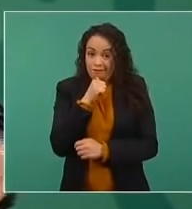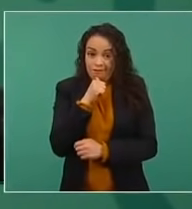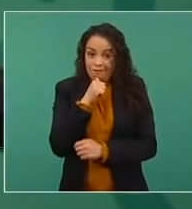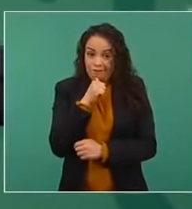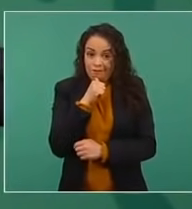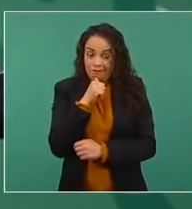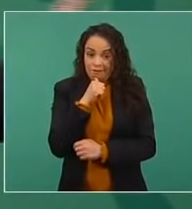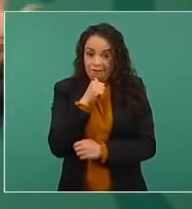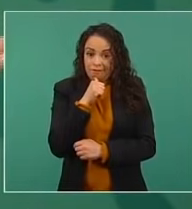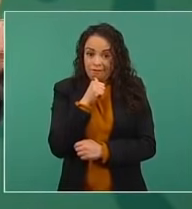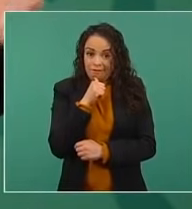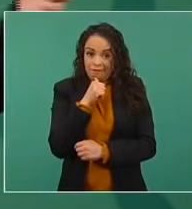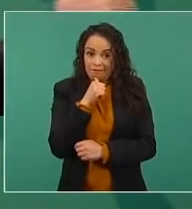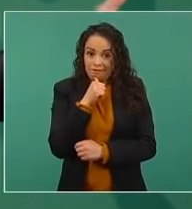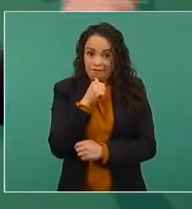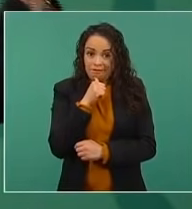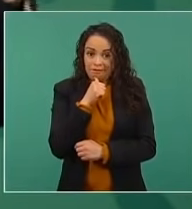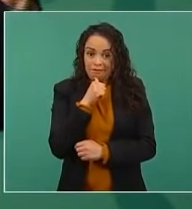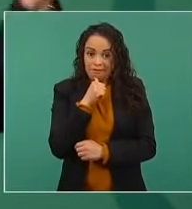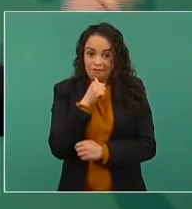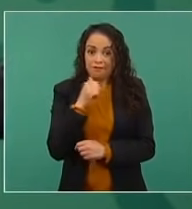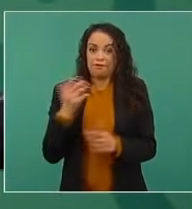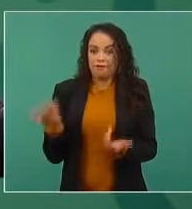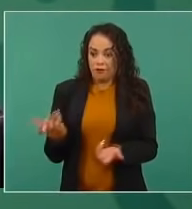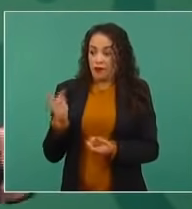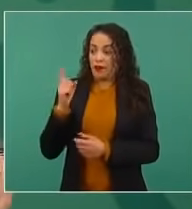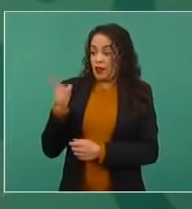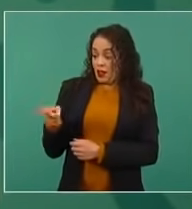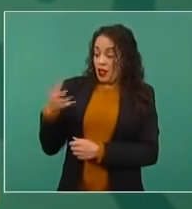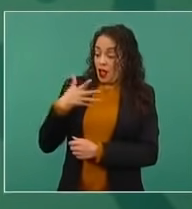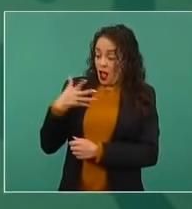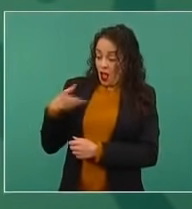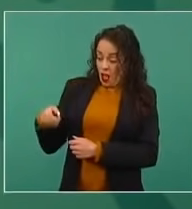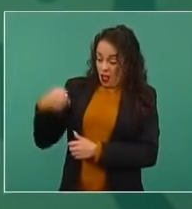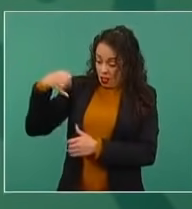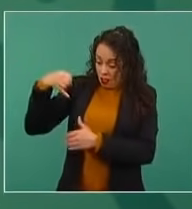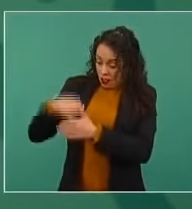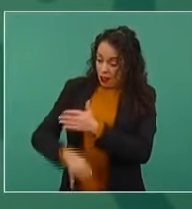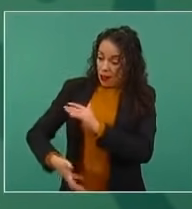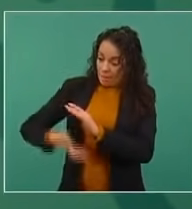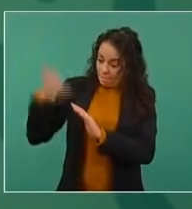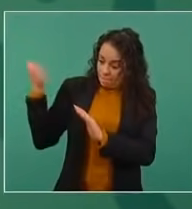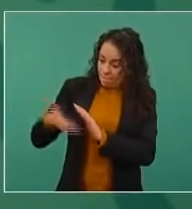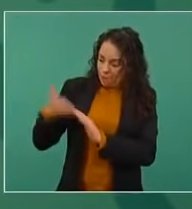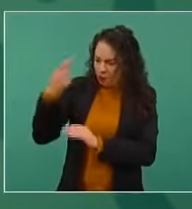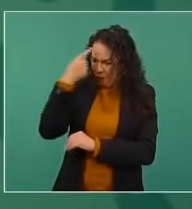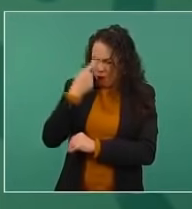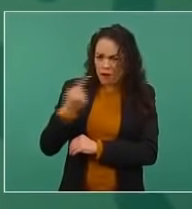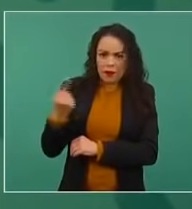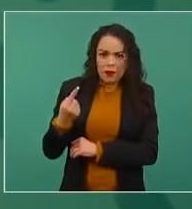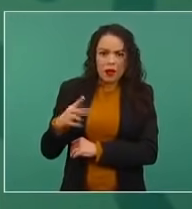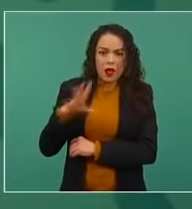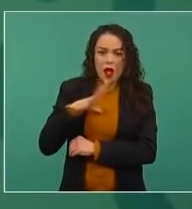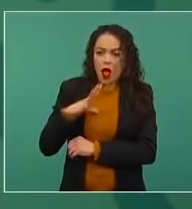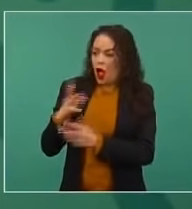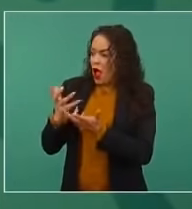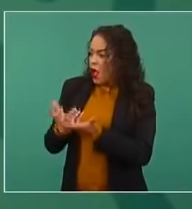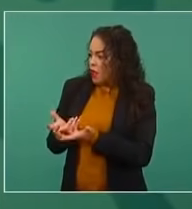¿Para qué vamos a sacar petróleo de agua profunda si tenemos petróleo en tierra y en aguas